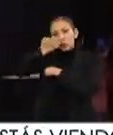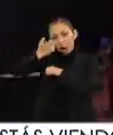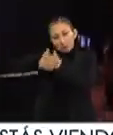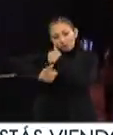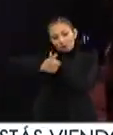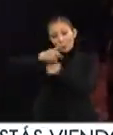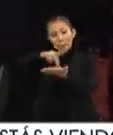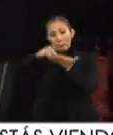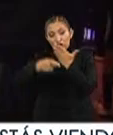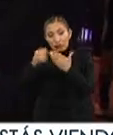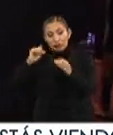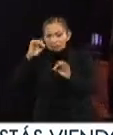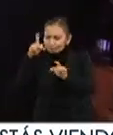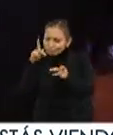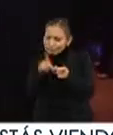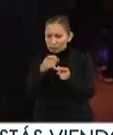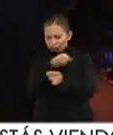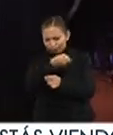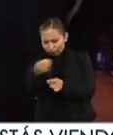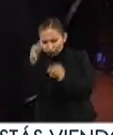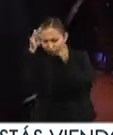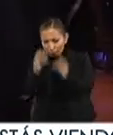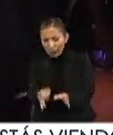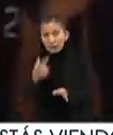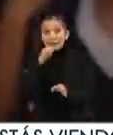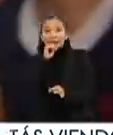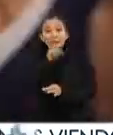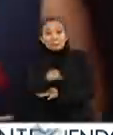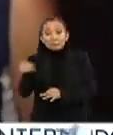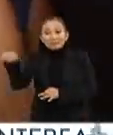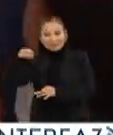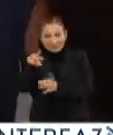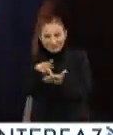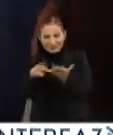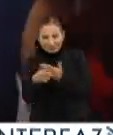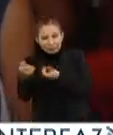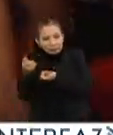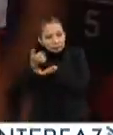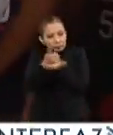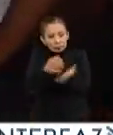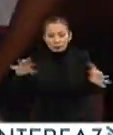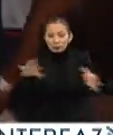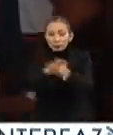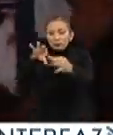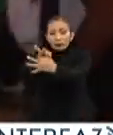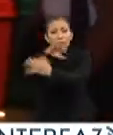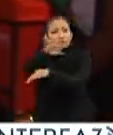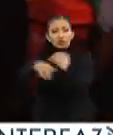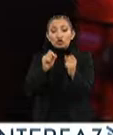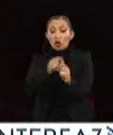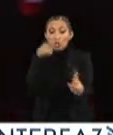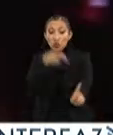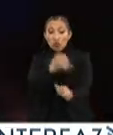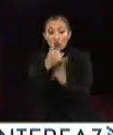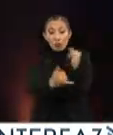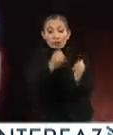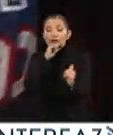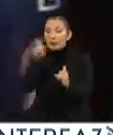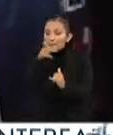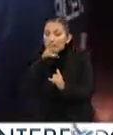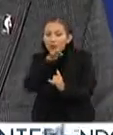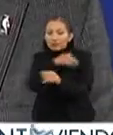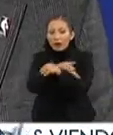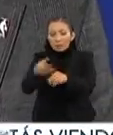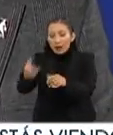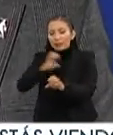escuelas en un proyecto que esté perfectamente organizado y que además pues logre unir a todos, ¿no? No nada más a los jugadores, sino a los padres